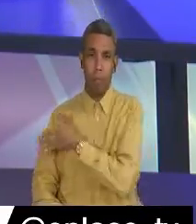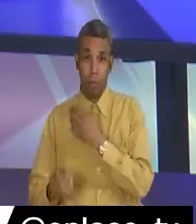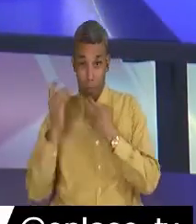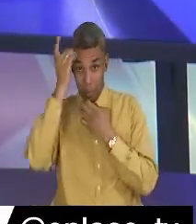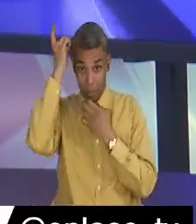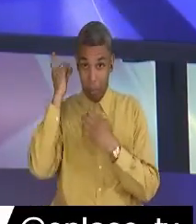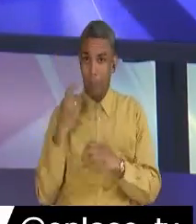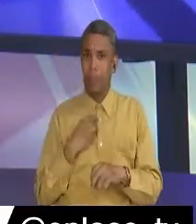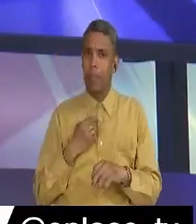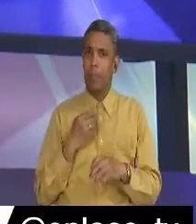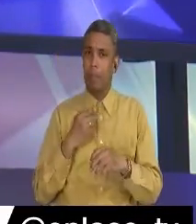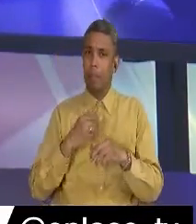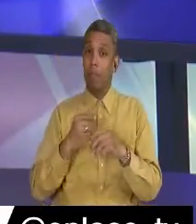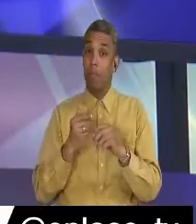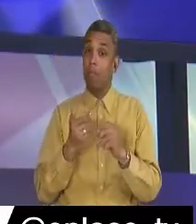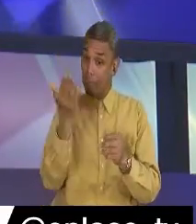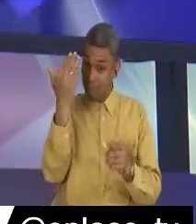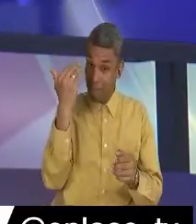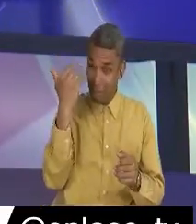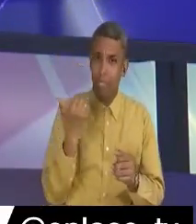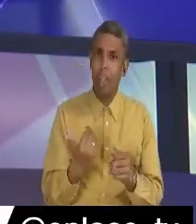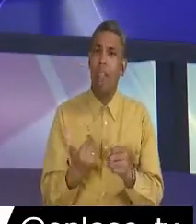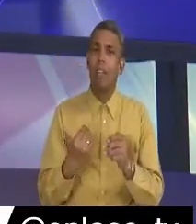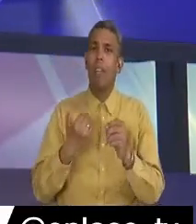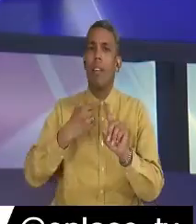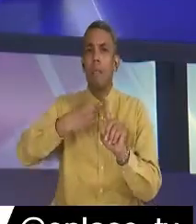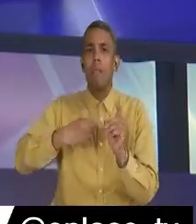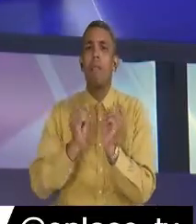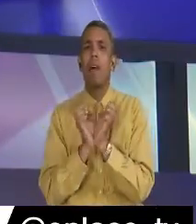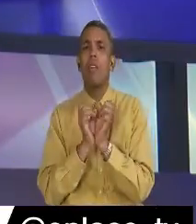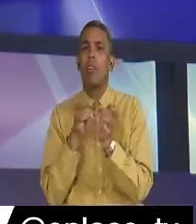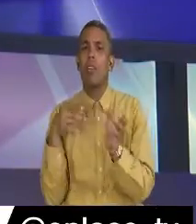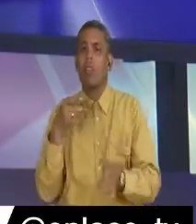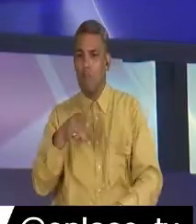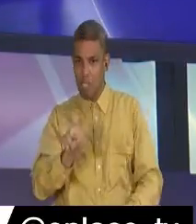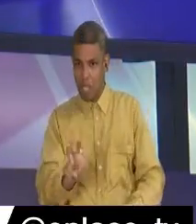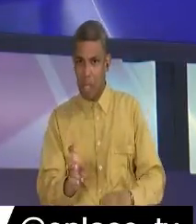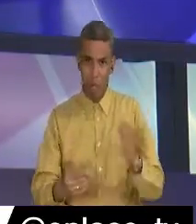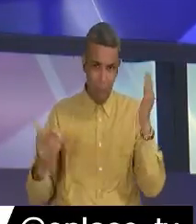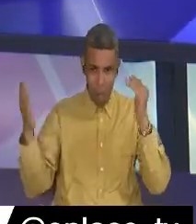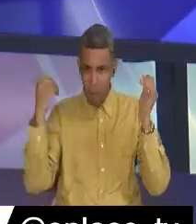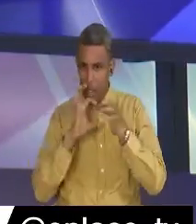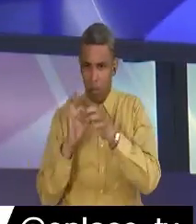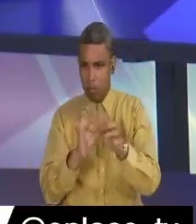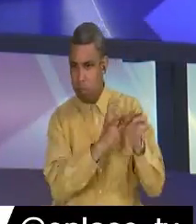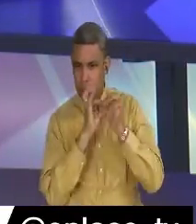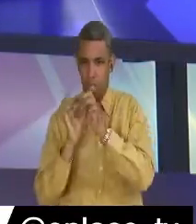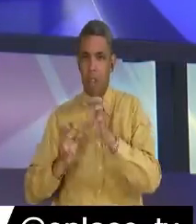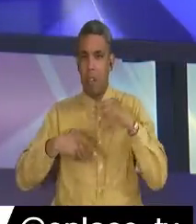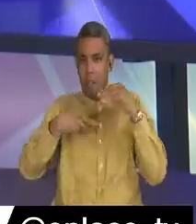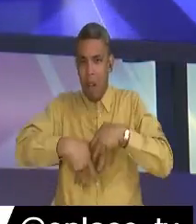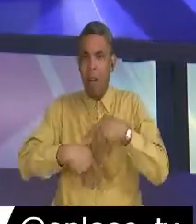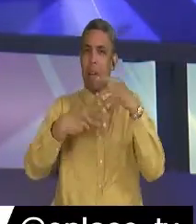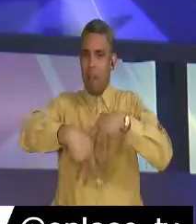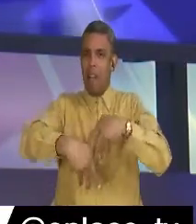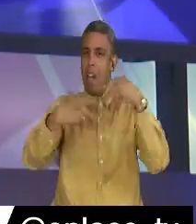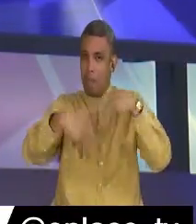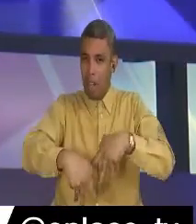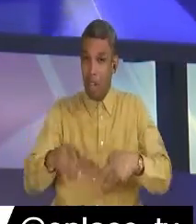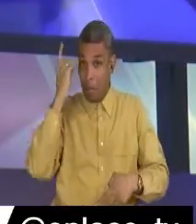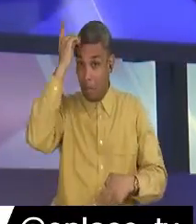del próximo 17 de mayo. Asegura que esta movilización hará que Ecopetrol replantee su negativa a la realización del proyecto de modernización de